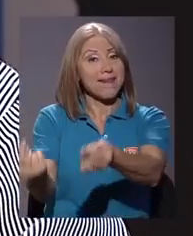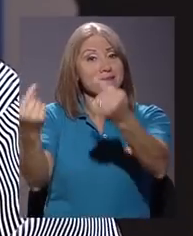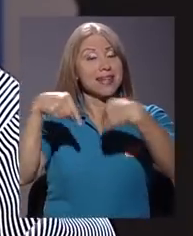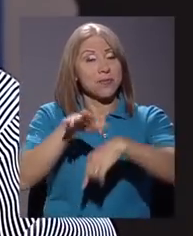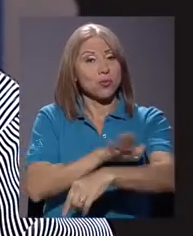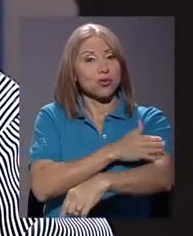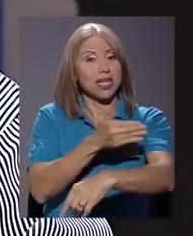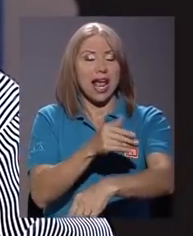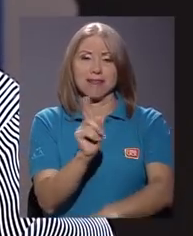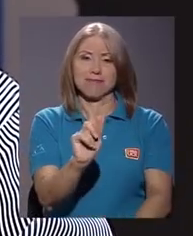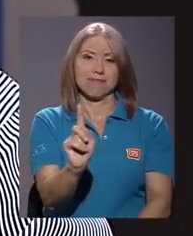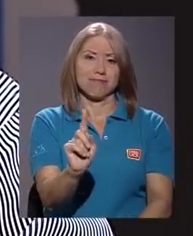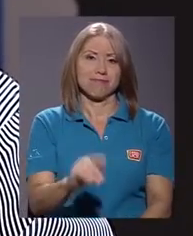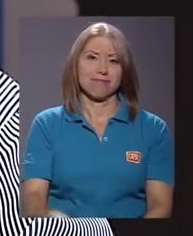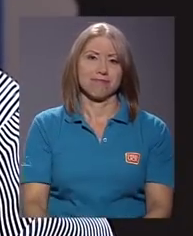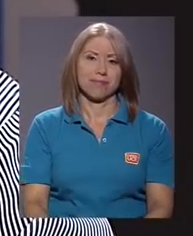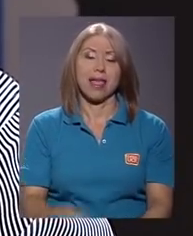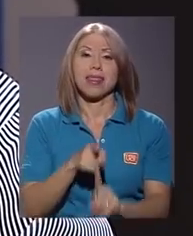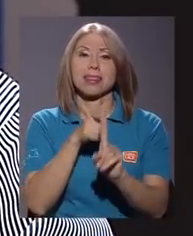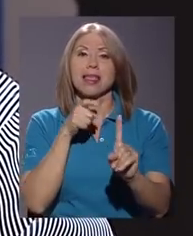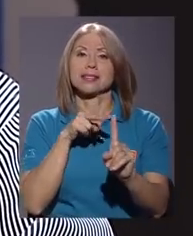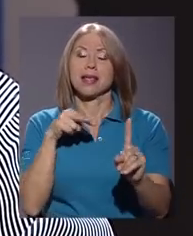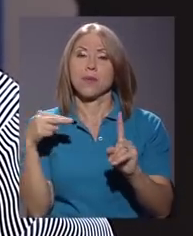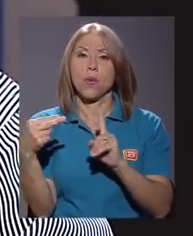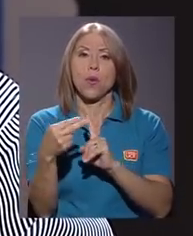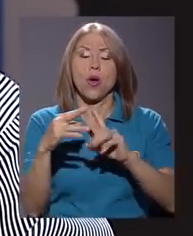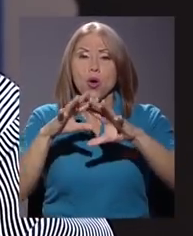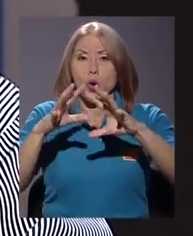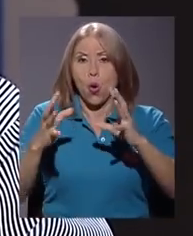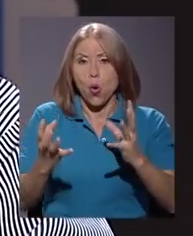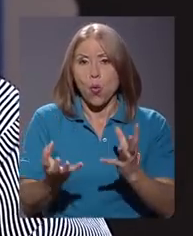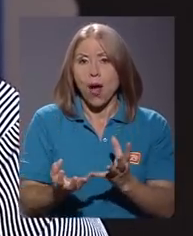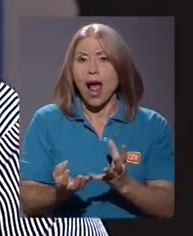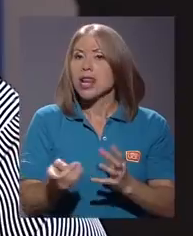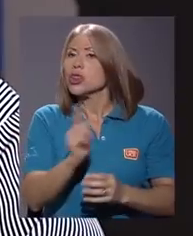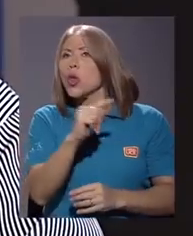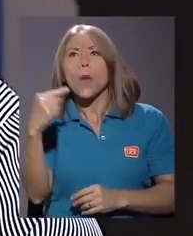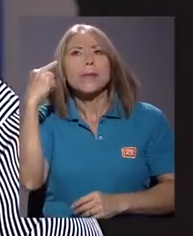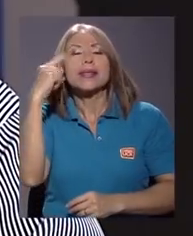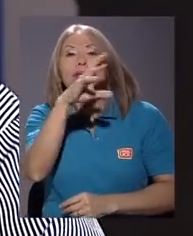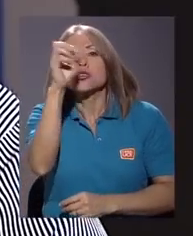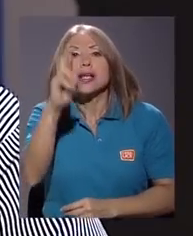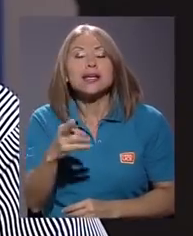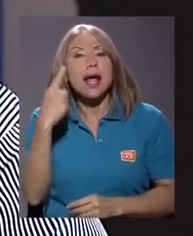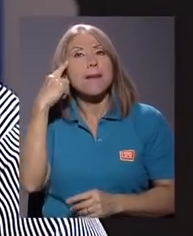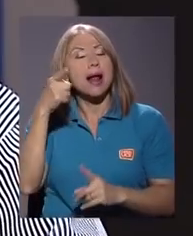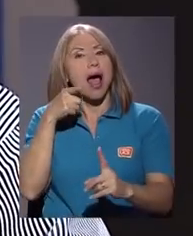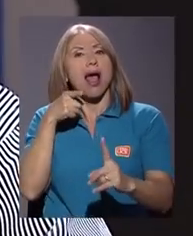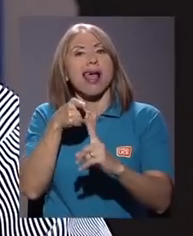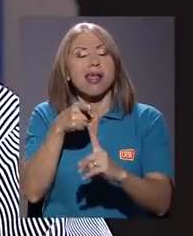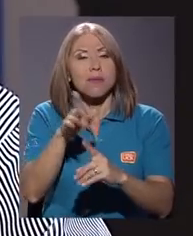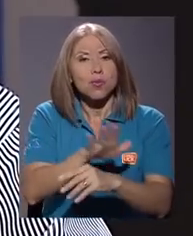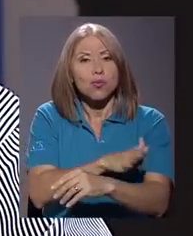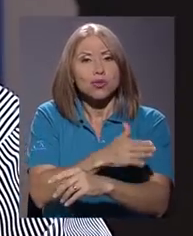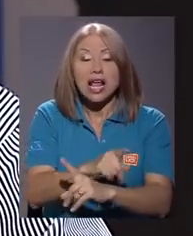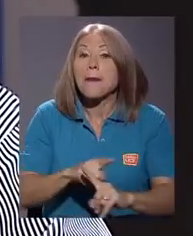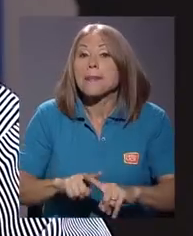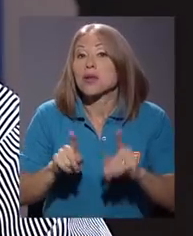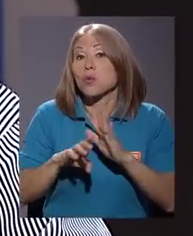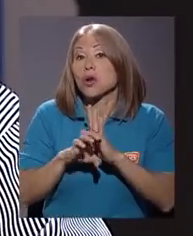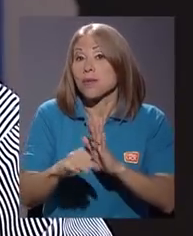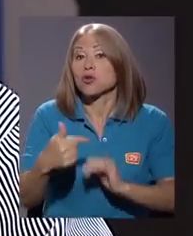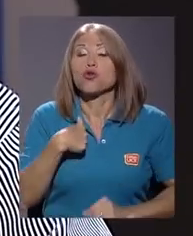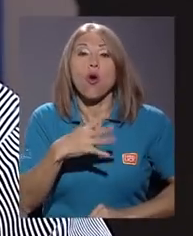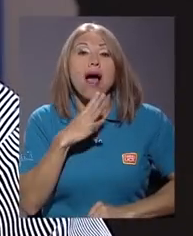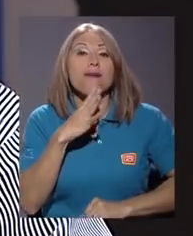la perspectiva global eh sin embargo es muy interesante ver como cuando yo le comento a la gente sobre este proyecto a